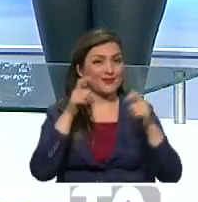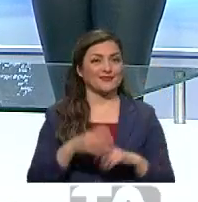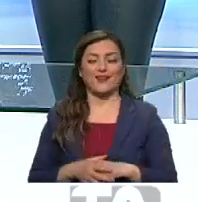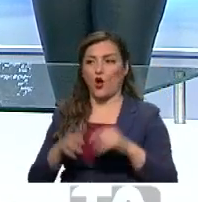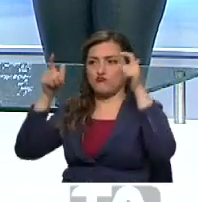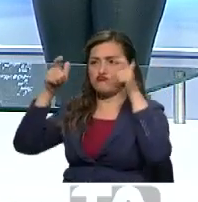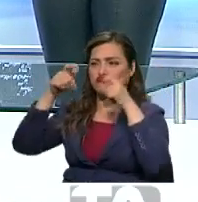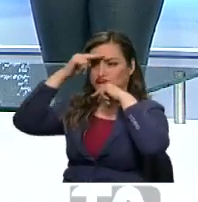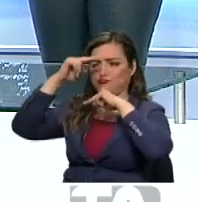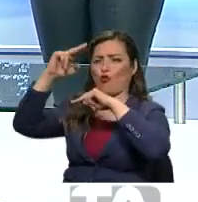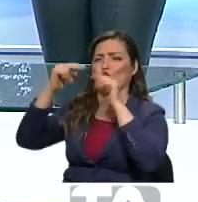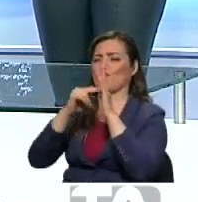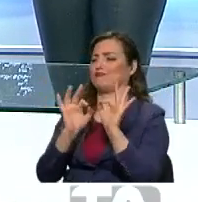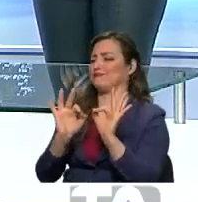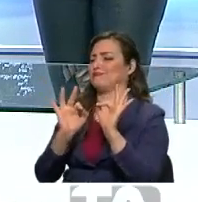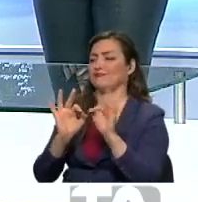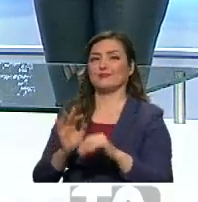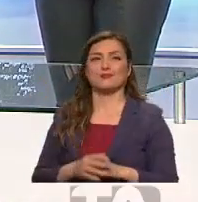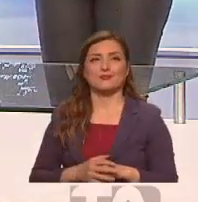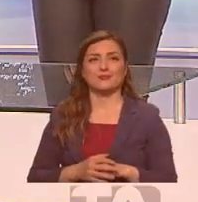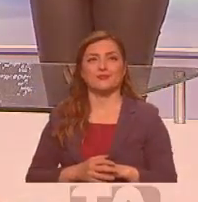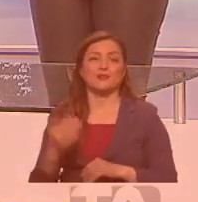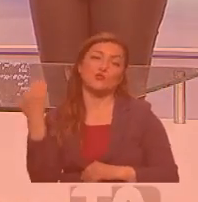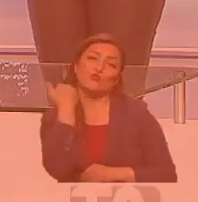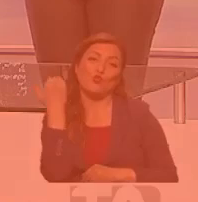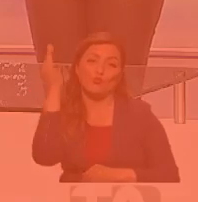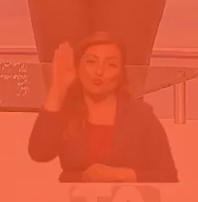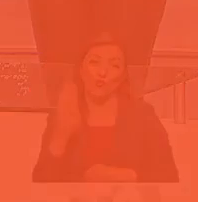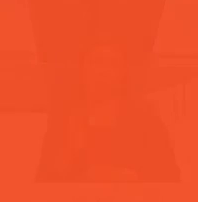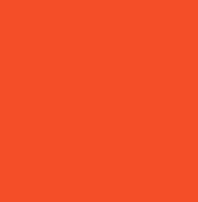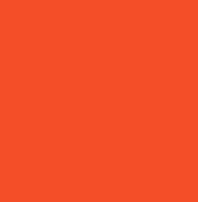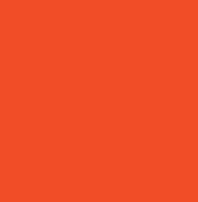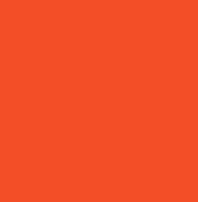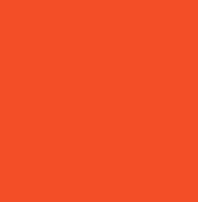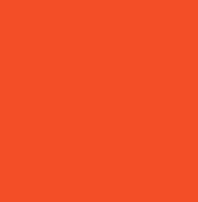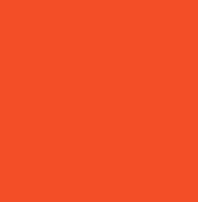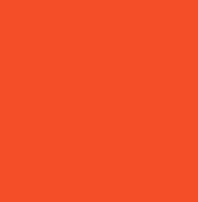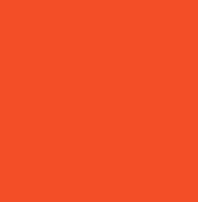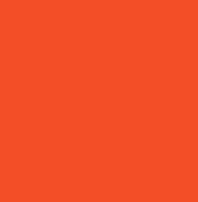honores. Hace muchísimo tiempo. Nunca me quedé a supletorios. Está muy bien. Vamos a una...